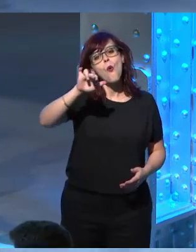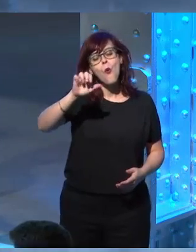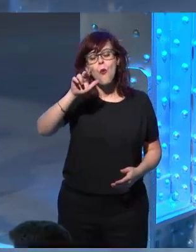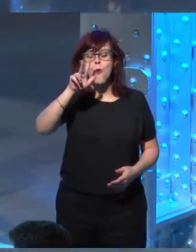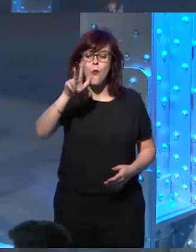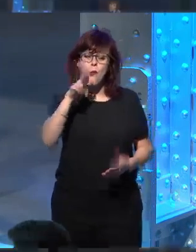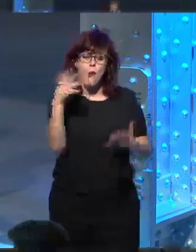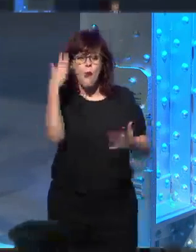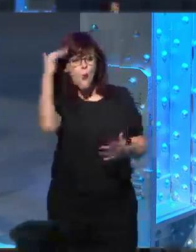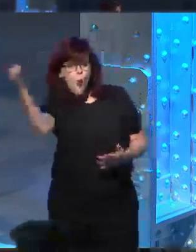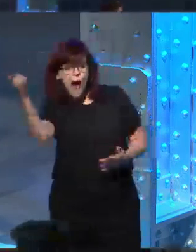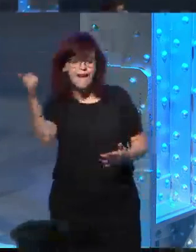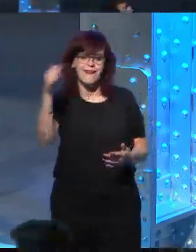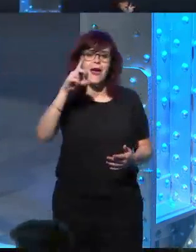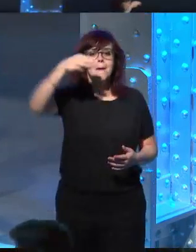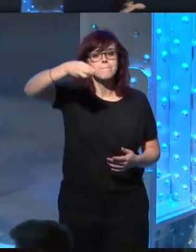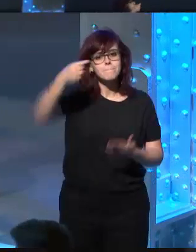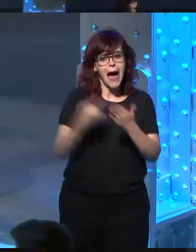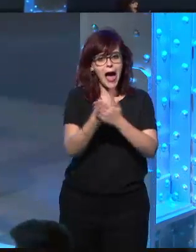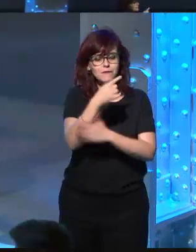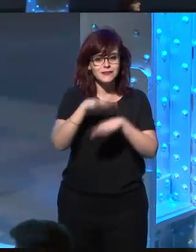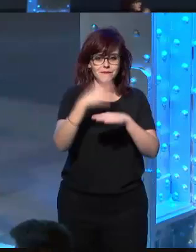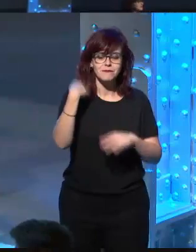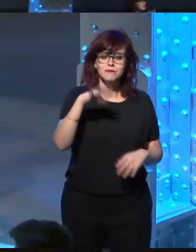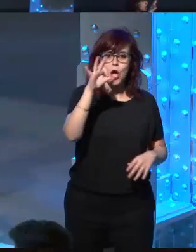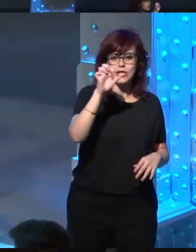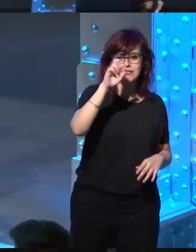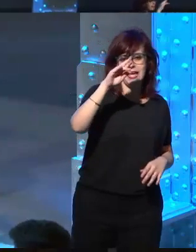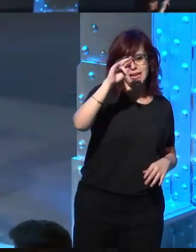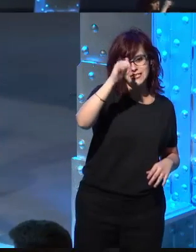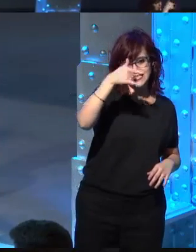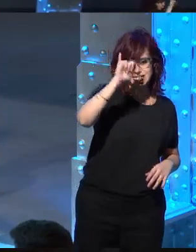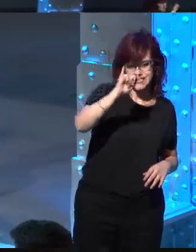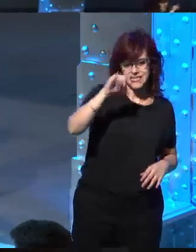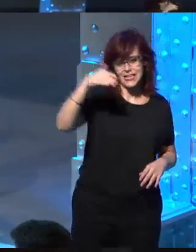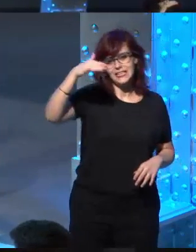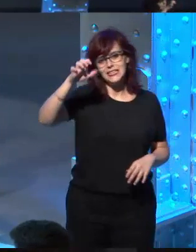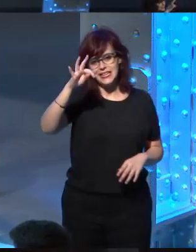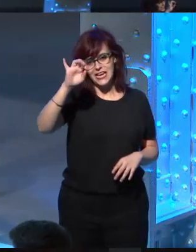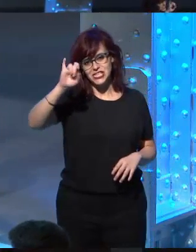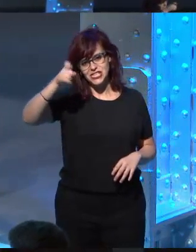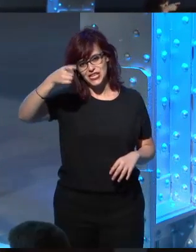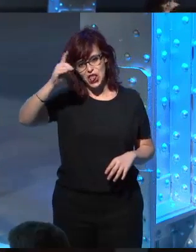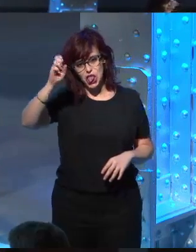Pazos y Bruno Teixidor, eso, que se vengan aquí con nosotros. Grandísimo aplauso. Fantástico.